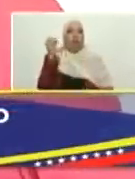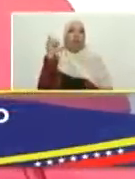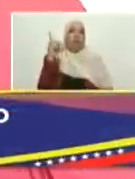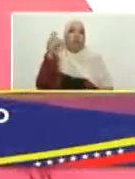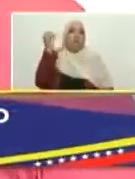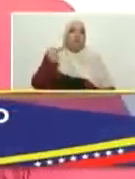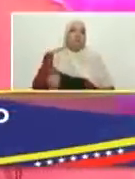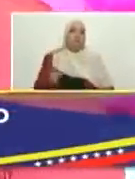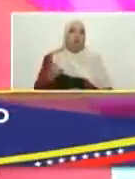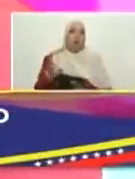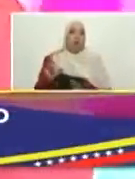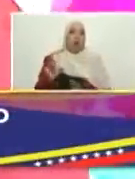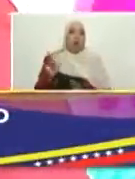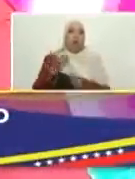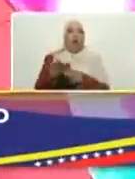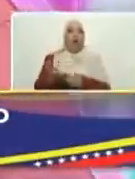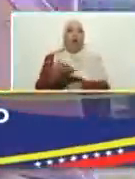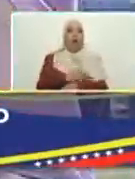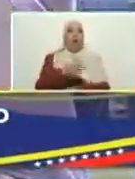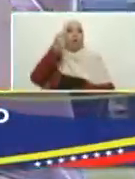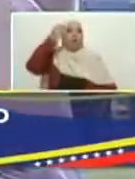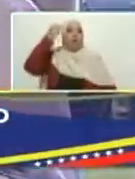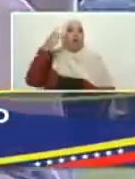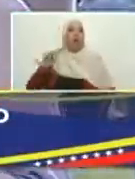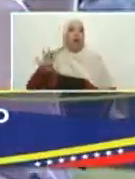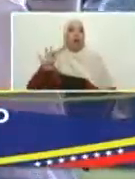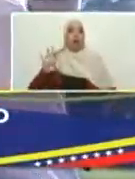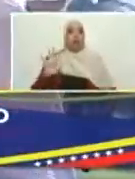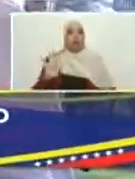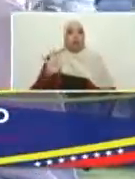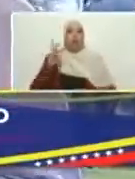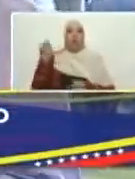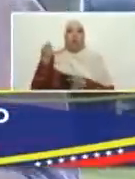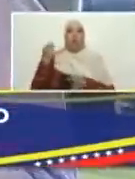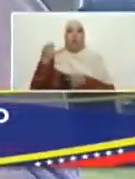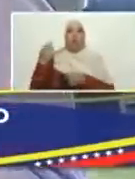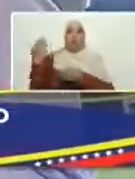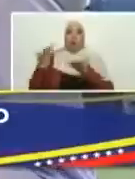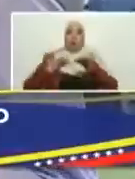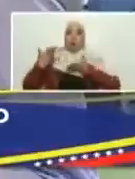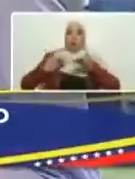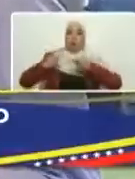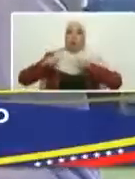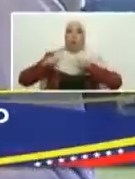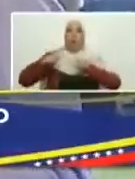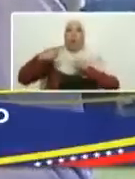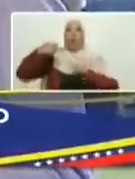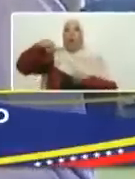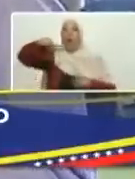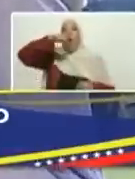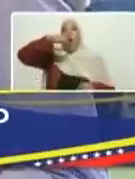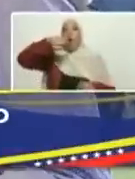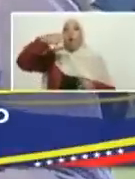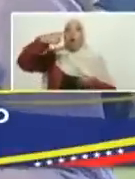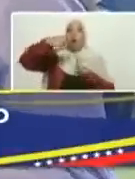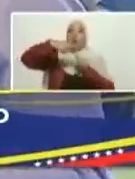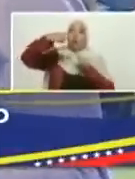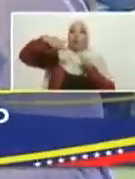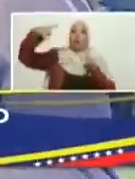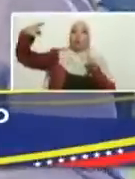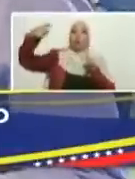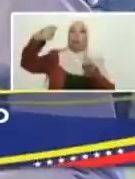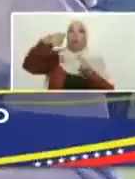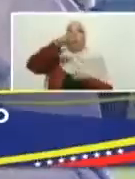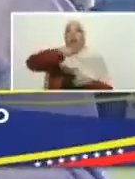mundo, presidente, han definido las sanciones como bombas sobre los servicios públicos, bombas sobre los estómagos, sobre